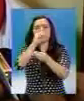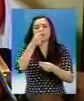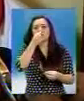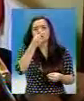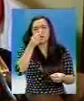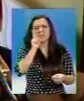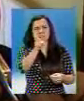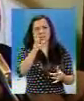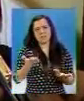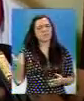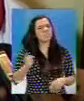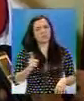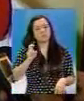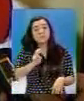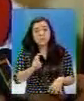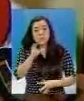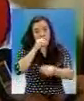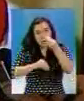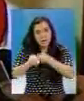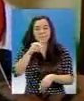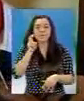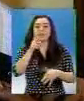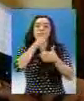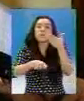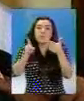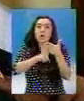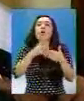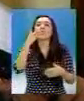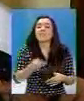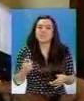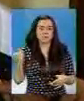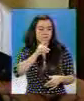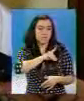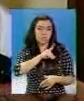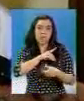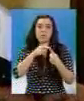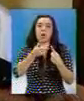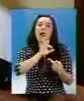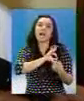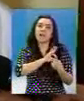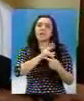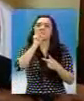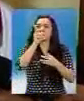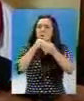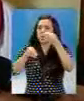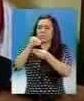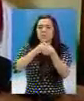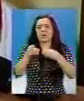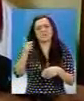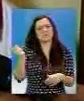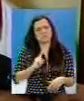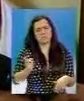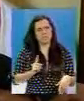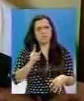los que siguen mandando. Por eso tenemos que prohibir la reelección de diputados y de alcaldes. 2 periodos y que se van a su casa, que